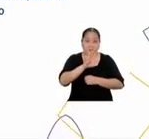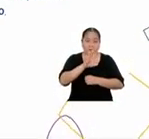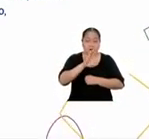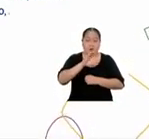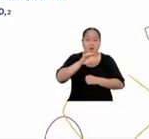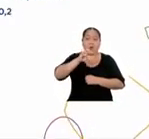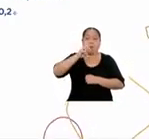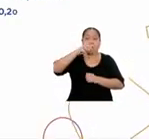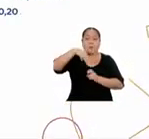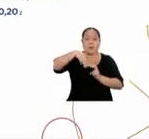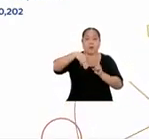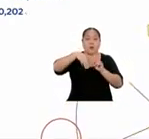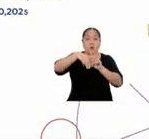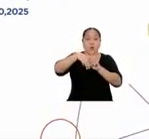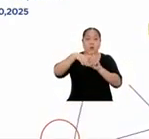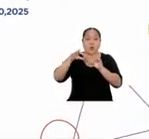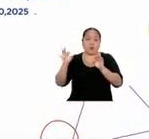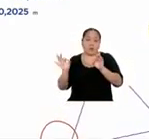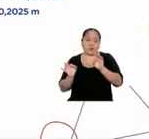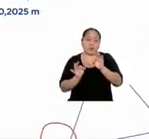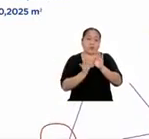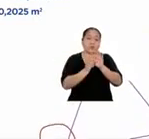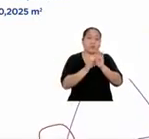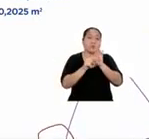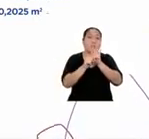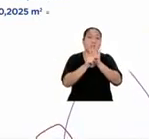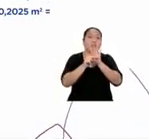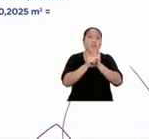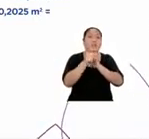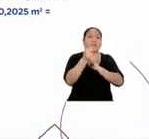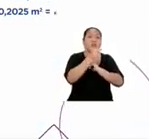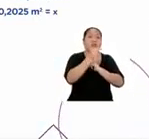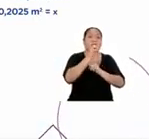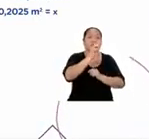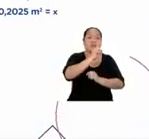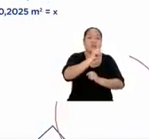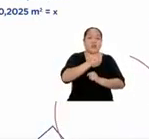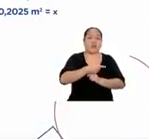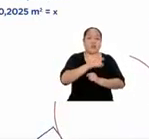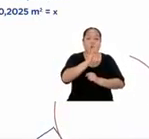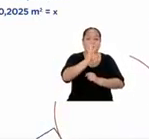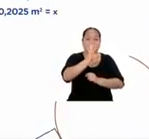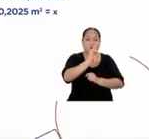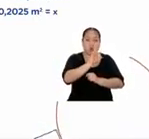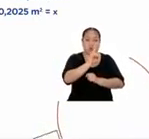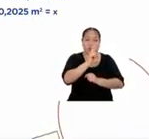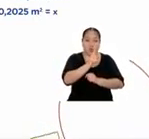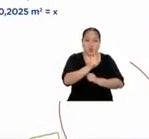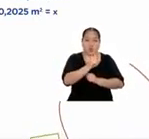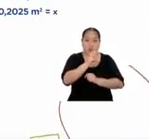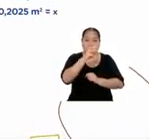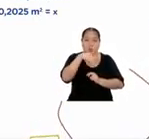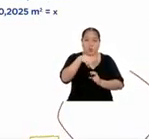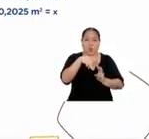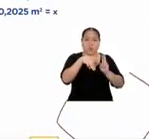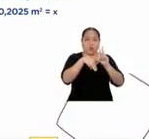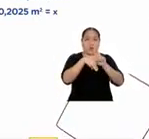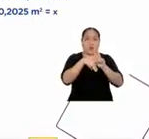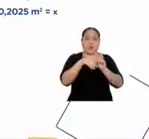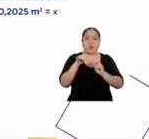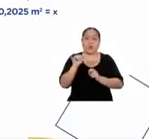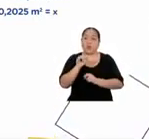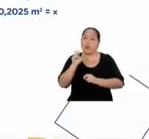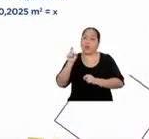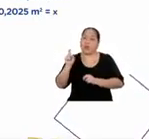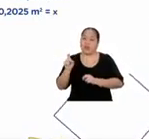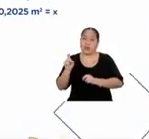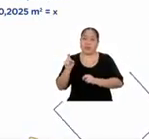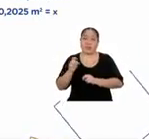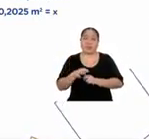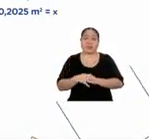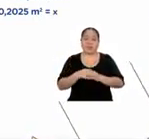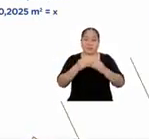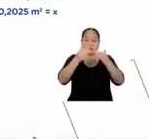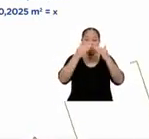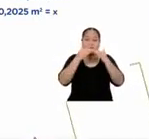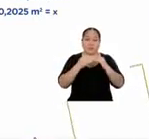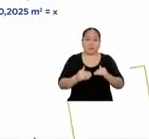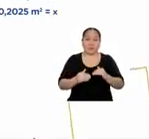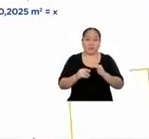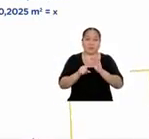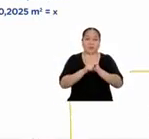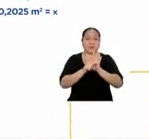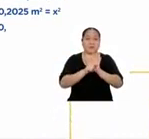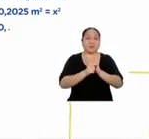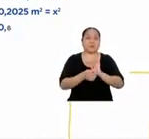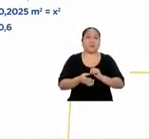se transpone al primer miembro, restando a 0,81 metros cuadrados. Y efectuando la